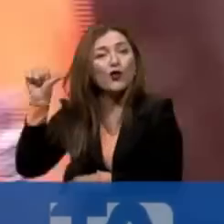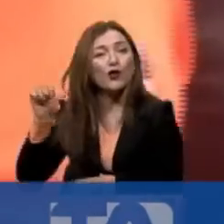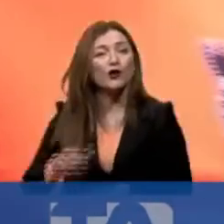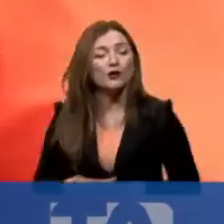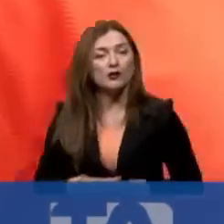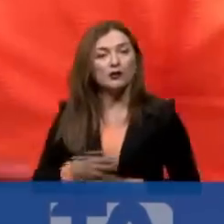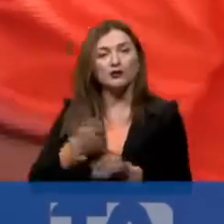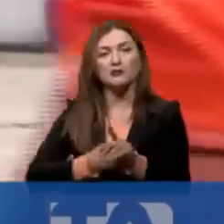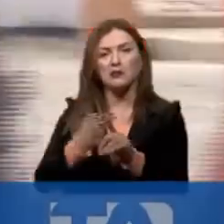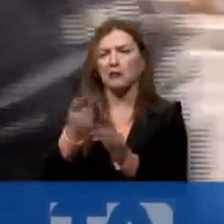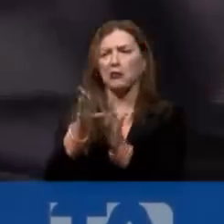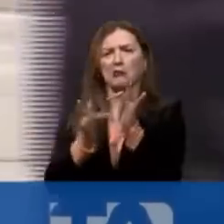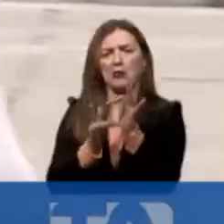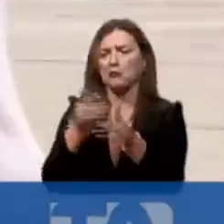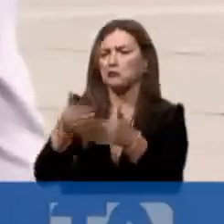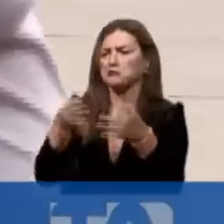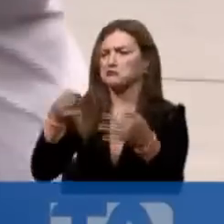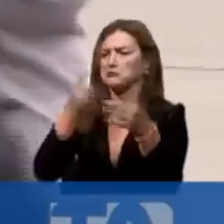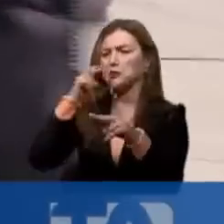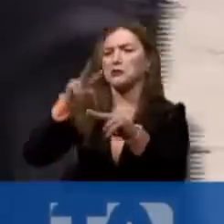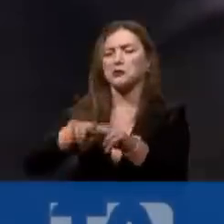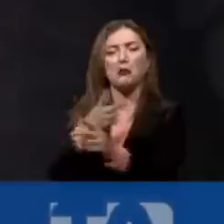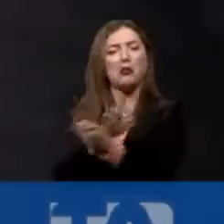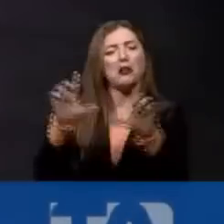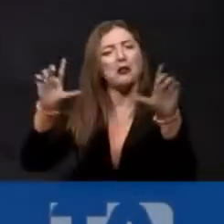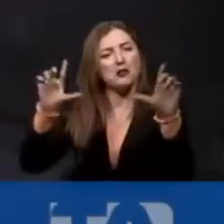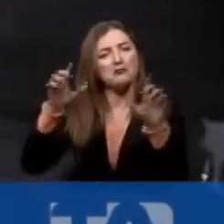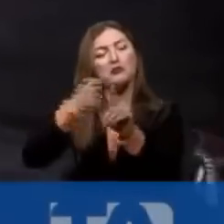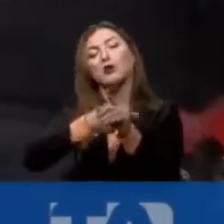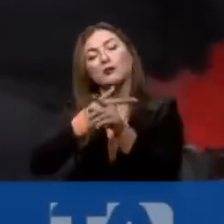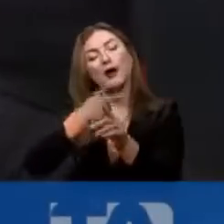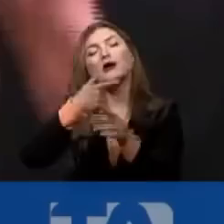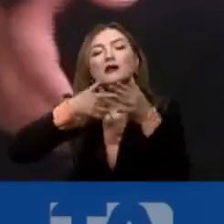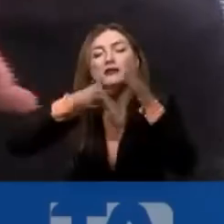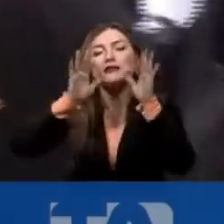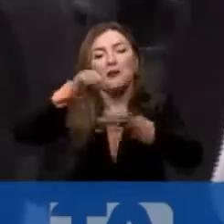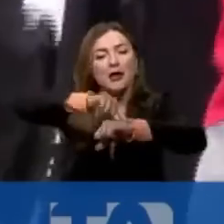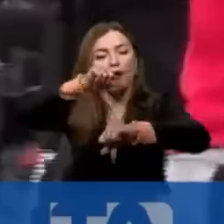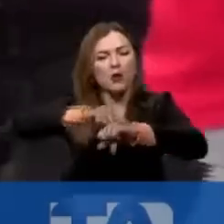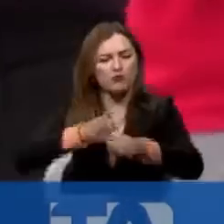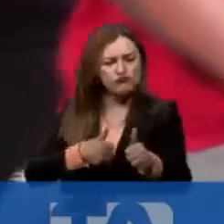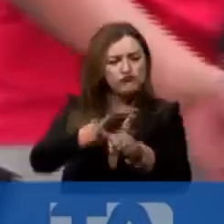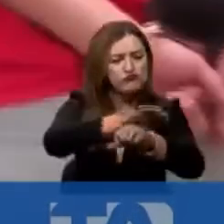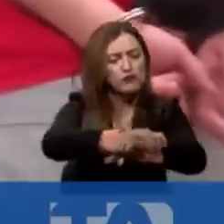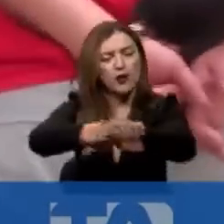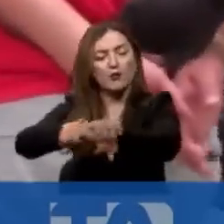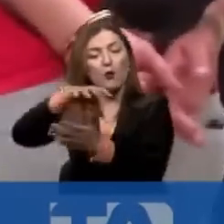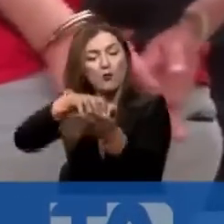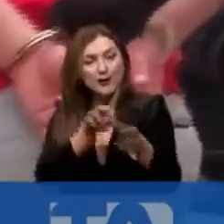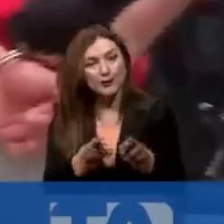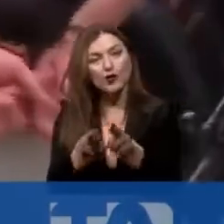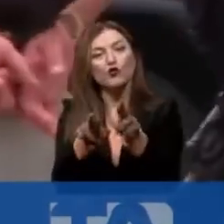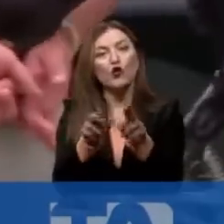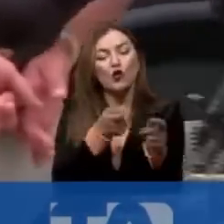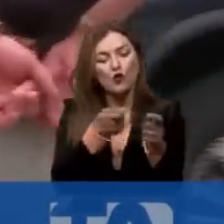esto, en abril quedó libre tras una audiencia de revisión de medidas. Luego, en diciembre, lo detuvieron en Quevedo, provincia de Los Ríos, durante un